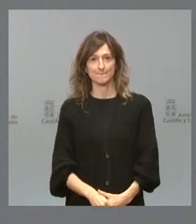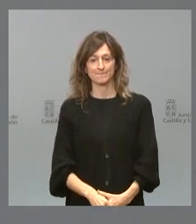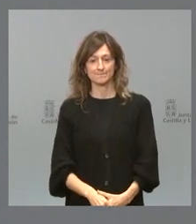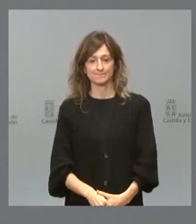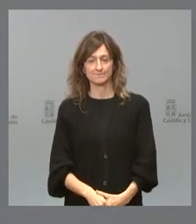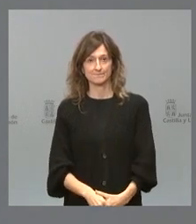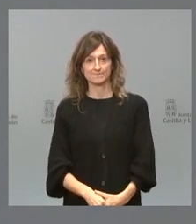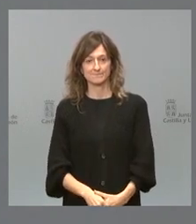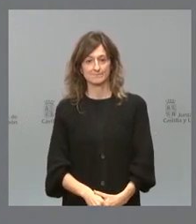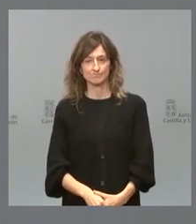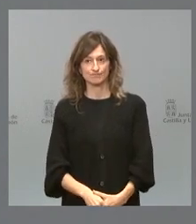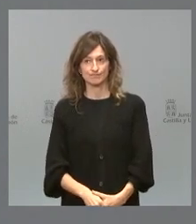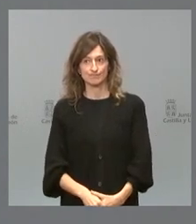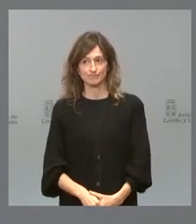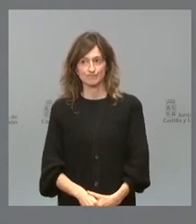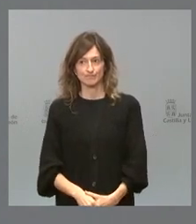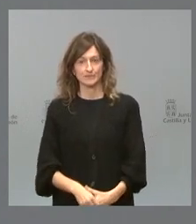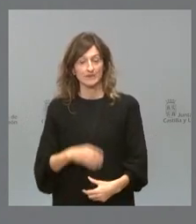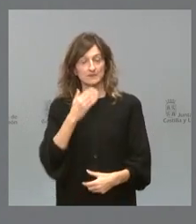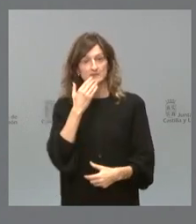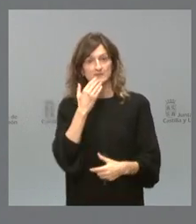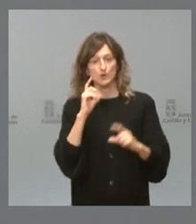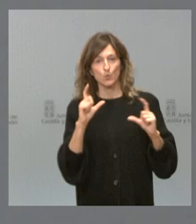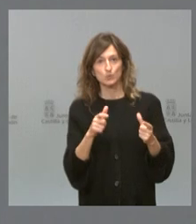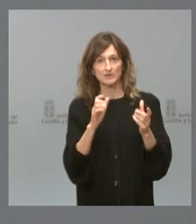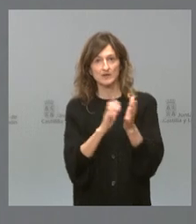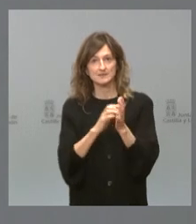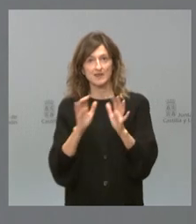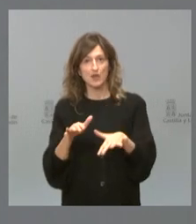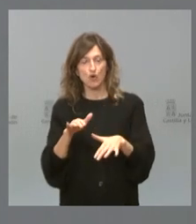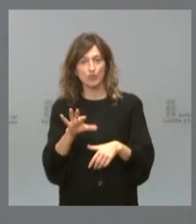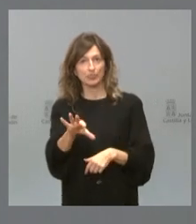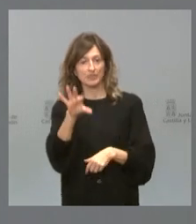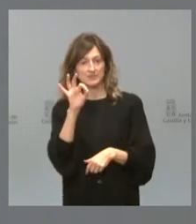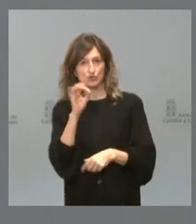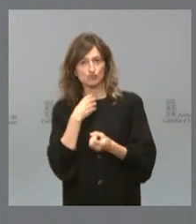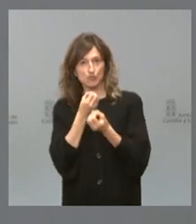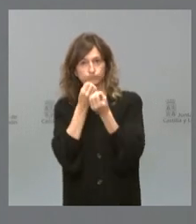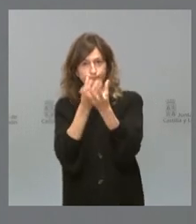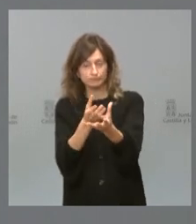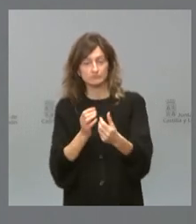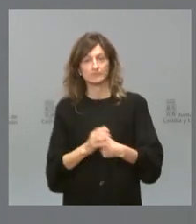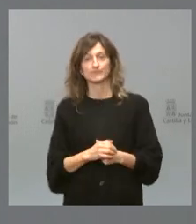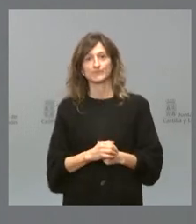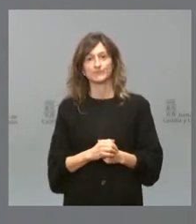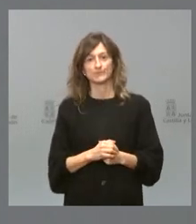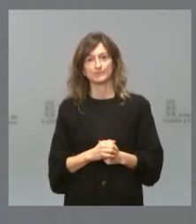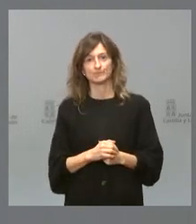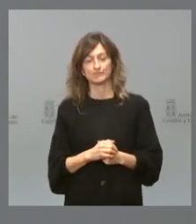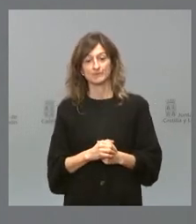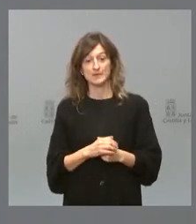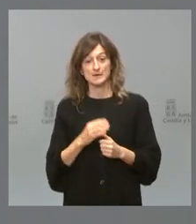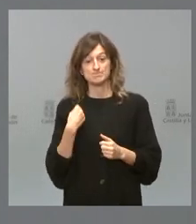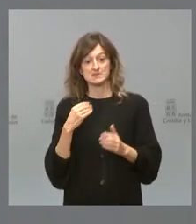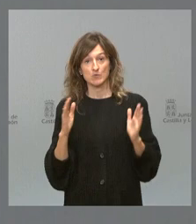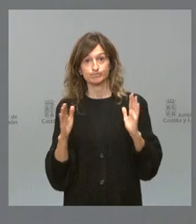si tomara la junta de Castilla y león alguna decisión en el futuro sobre este asunto pues se lo comunicaríamos en tanto y tanto esto se